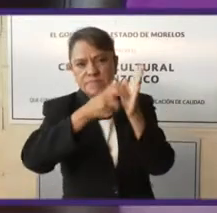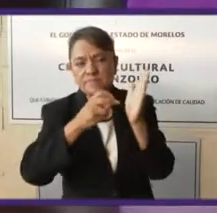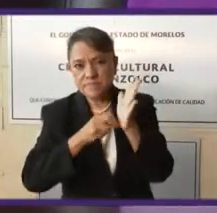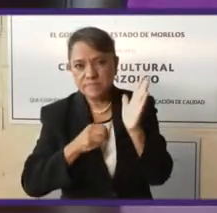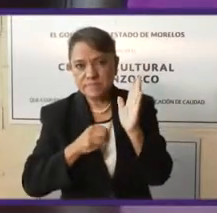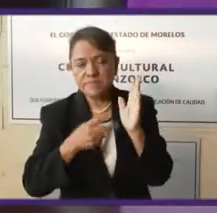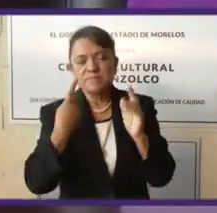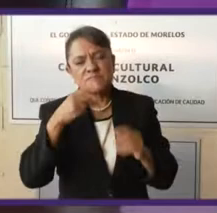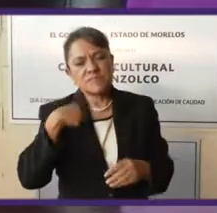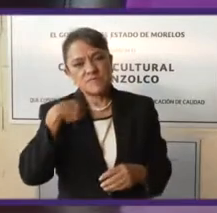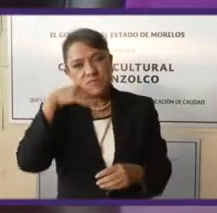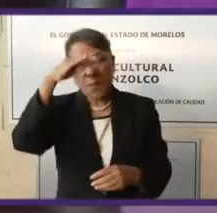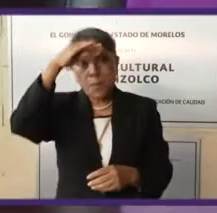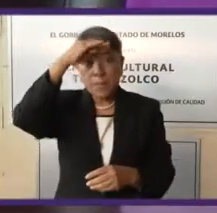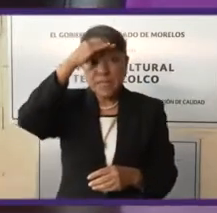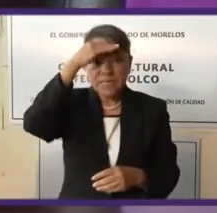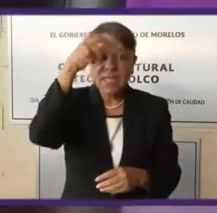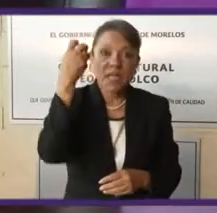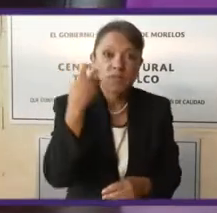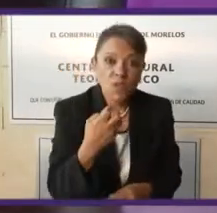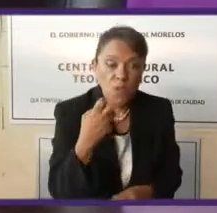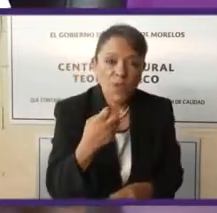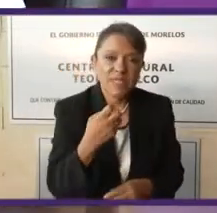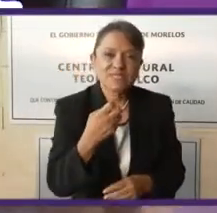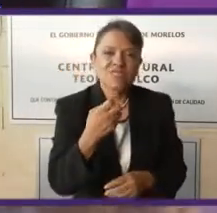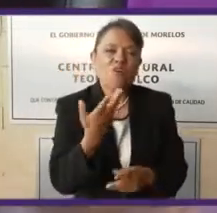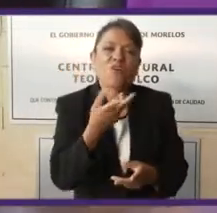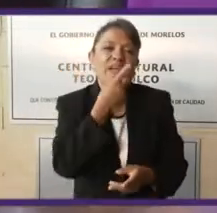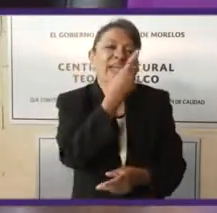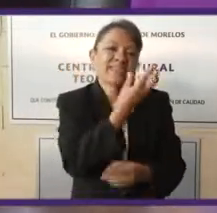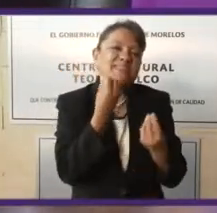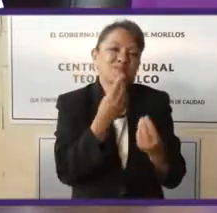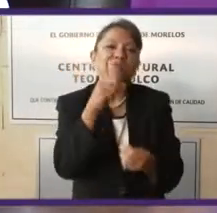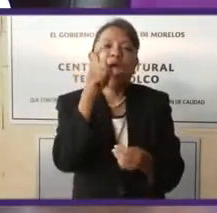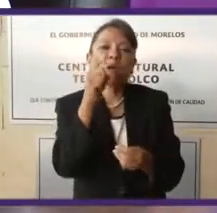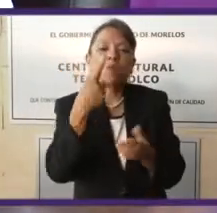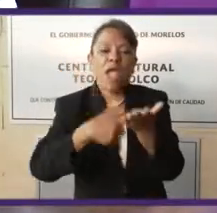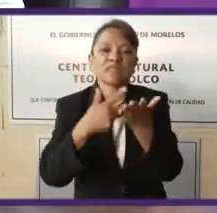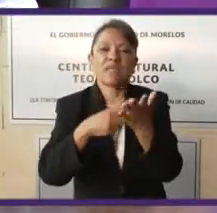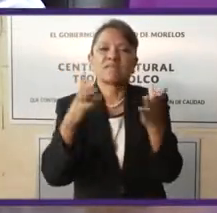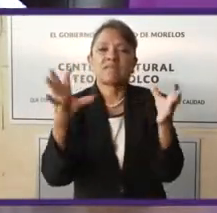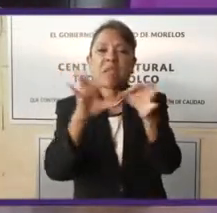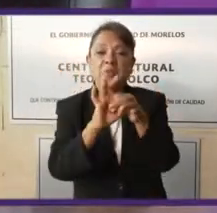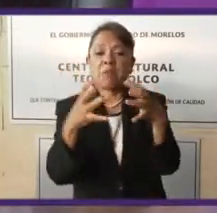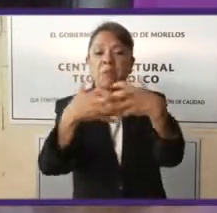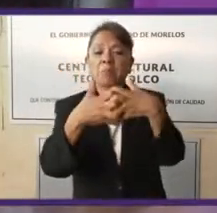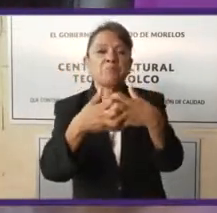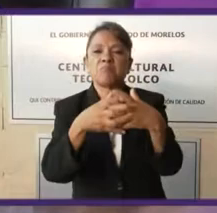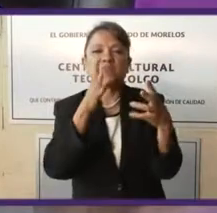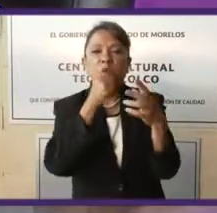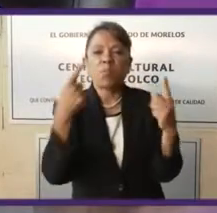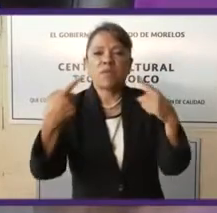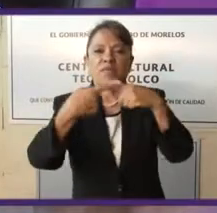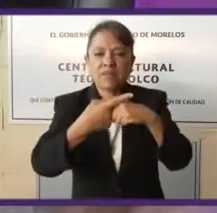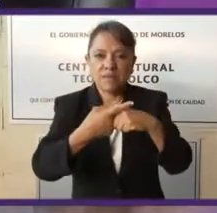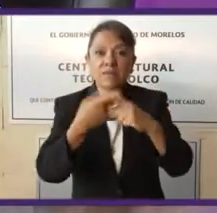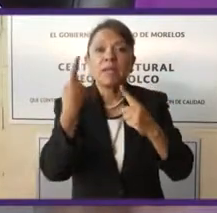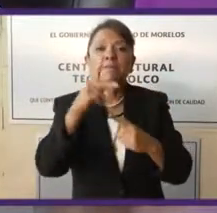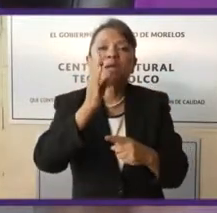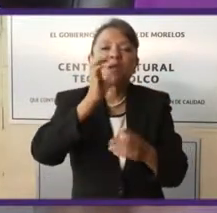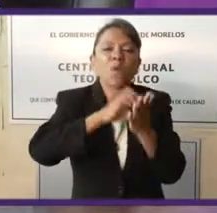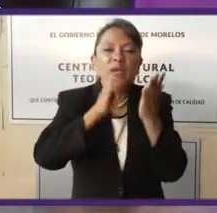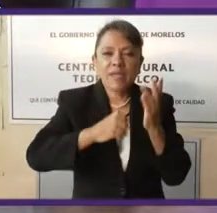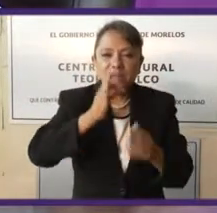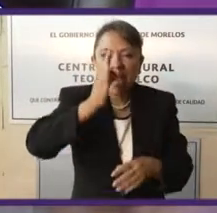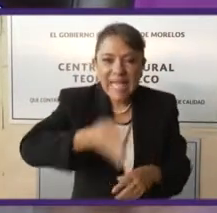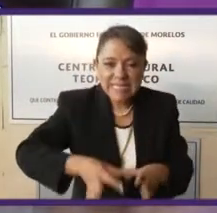quedé pensando que en esta frase del agua y el aceite. Creo que, y si asumimos que la izquierda mexicana es también